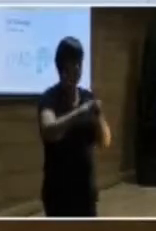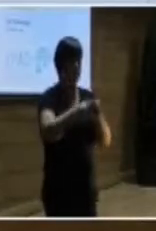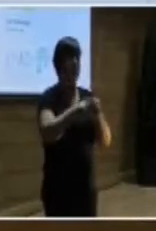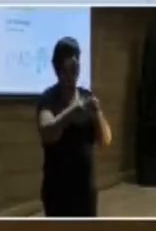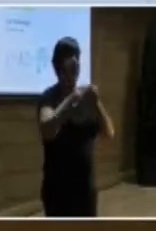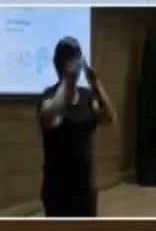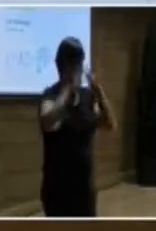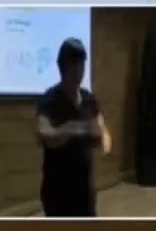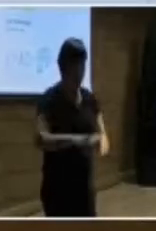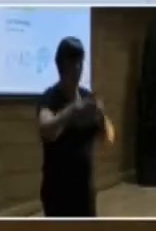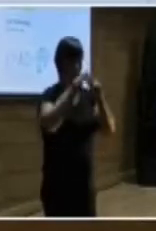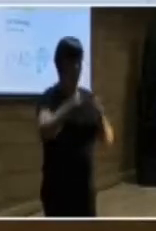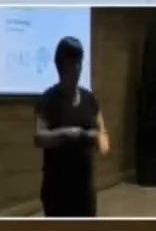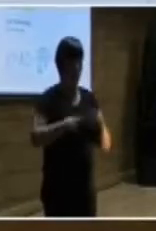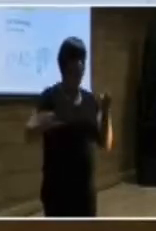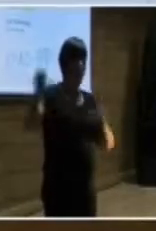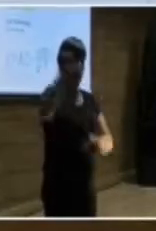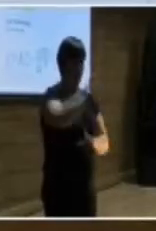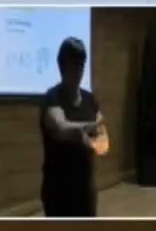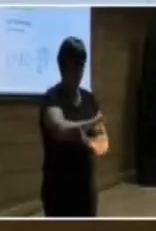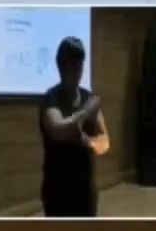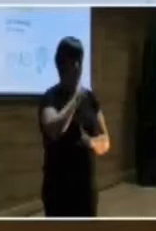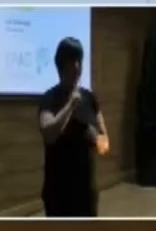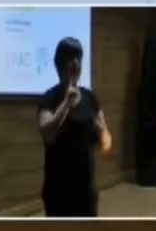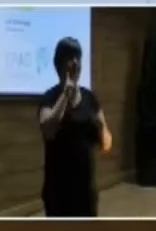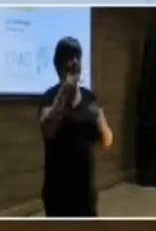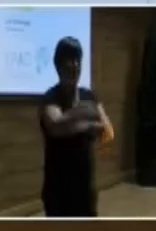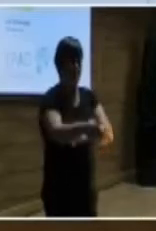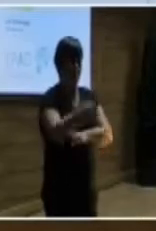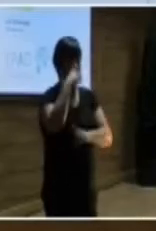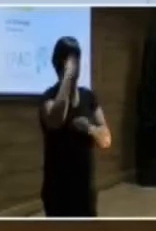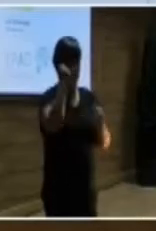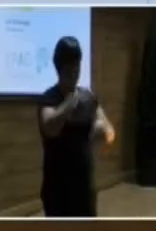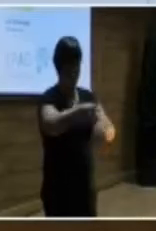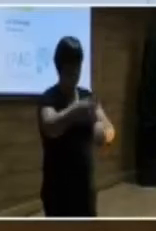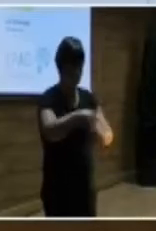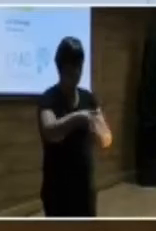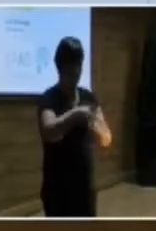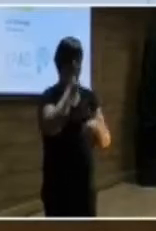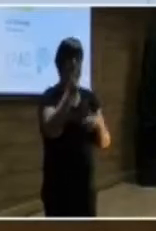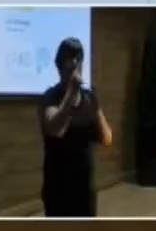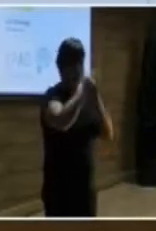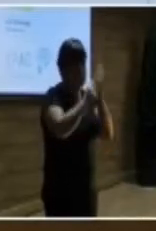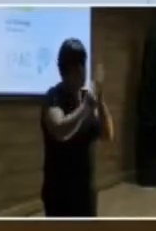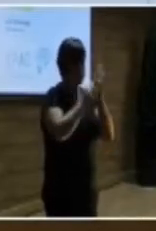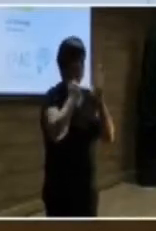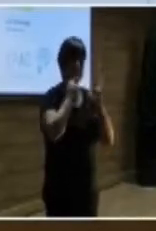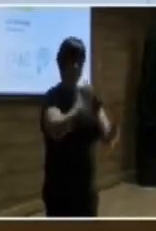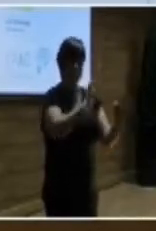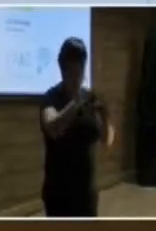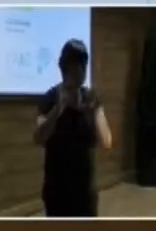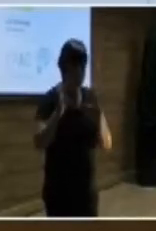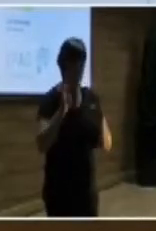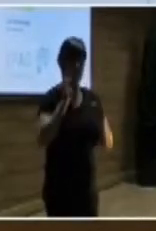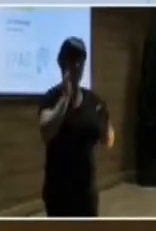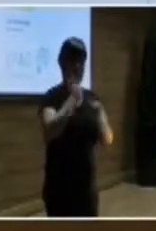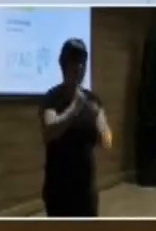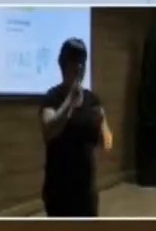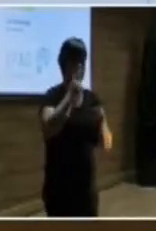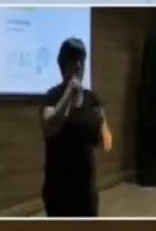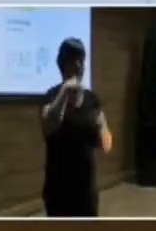gran estudio europeo de prevención de la enfermedad de Alzheimer, con medidas específicas anti-amiloide,